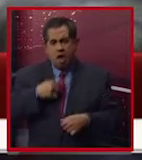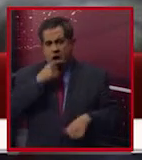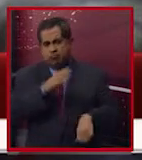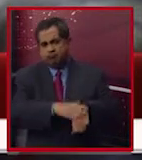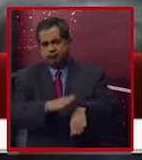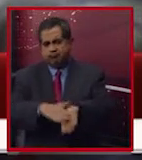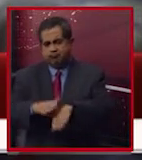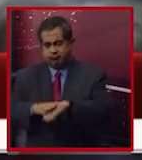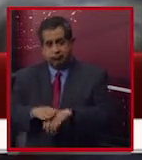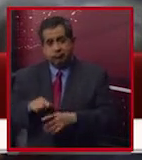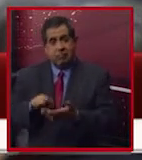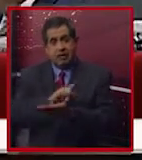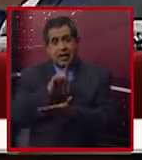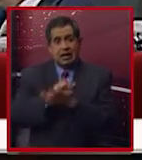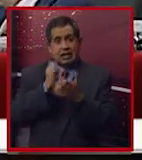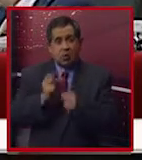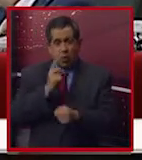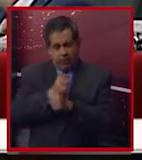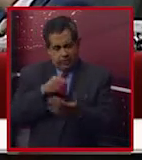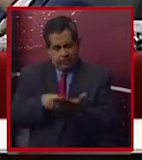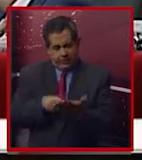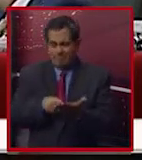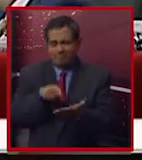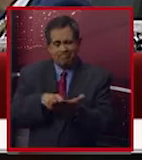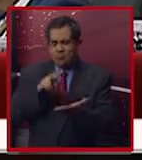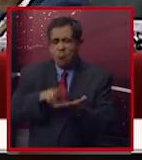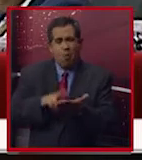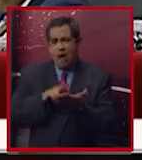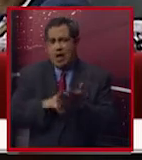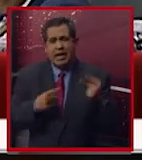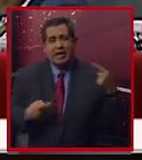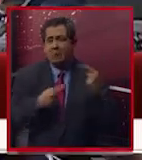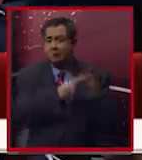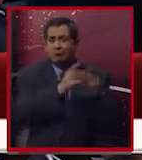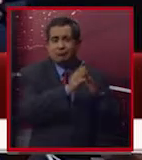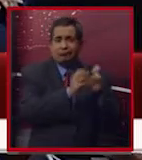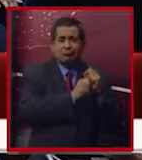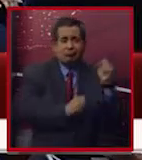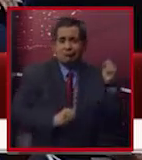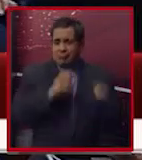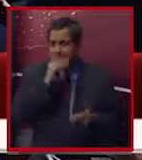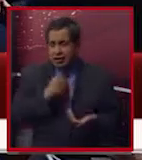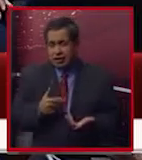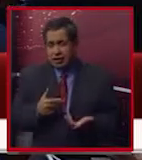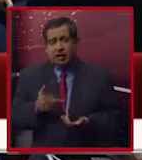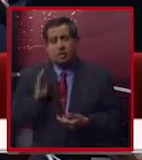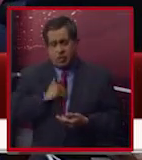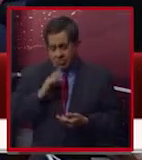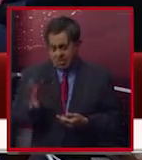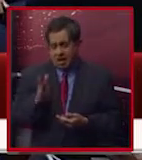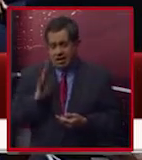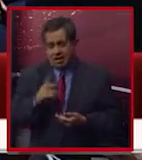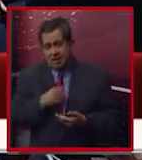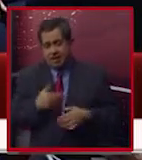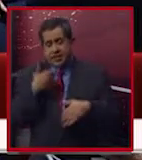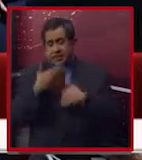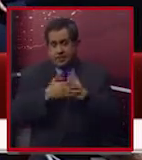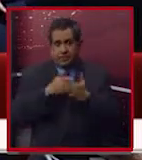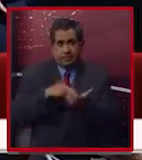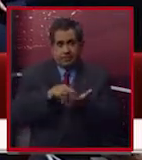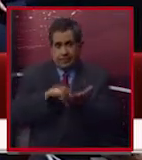la recientemente promulgada Ley de Seguridad Interior. Nosotros ya la realizamos. Hemos impugnado el que en la